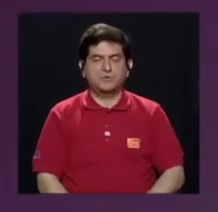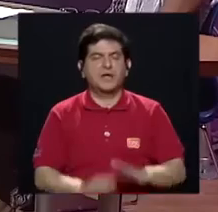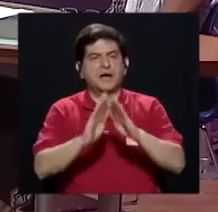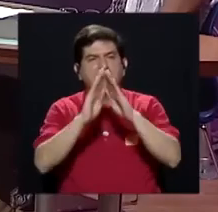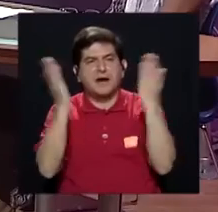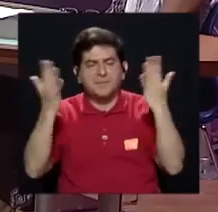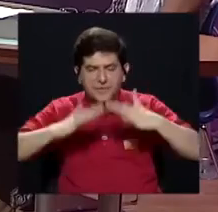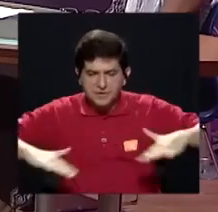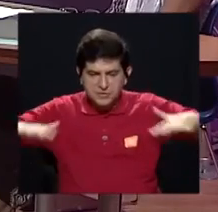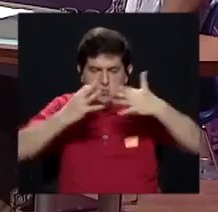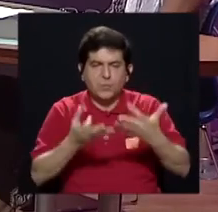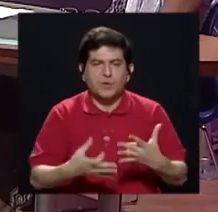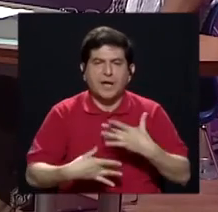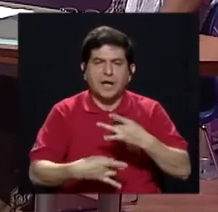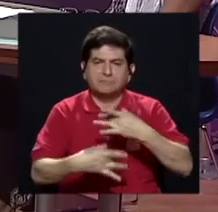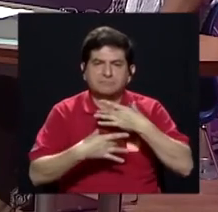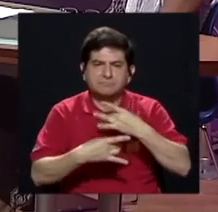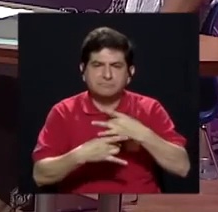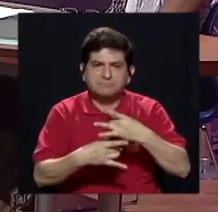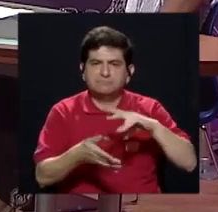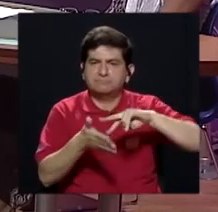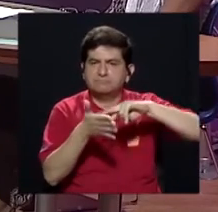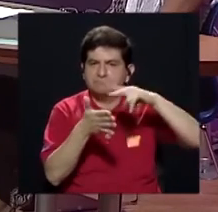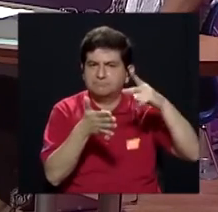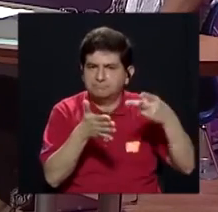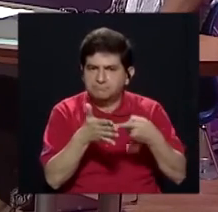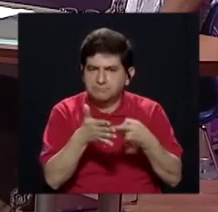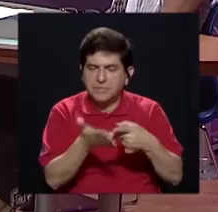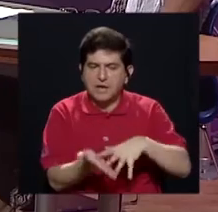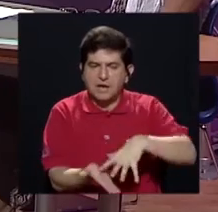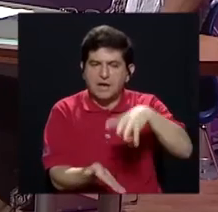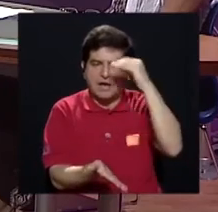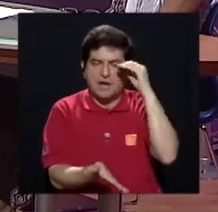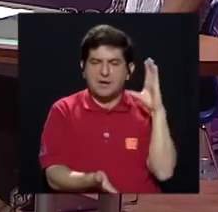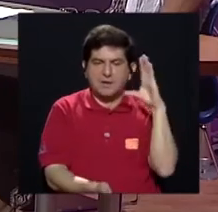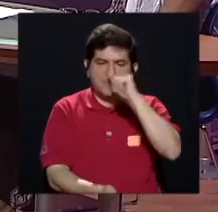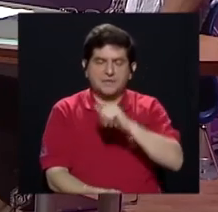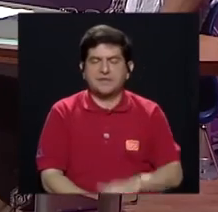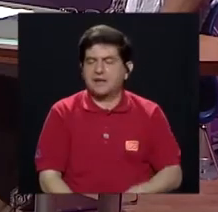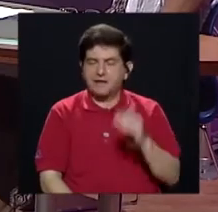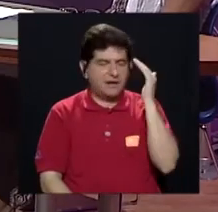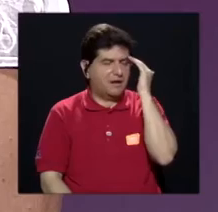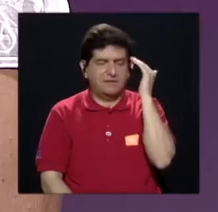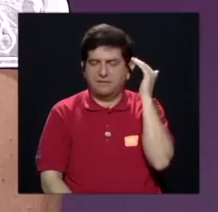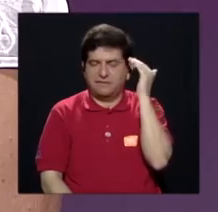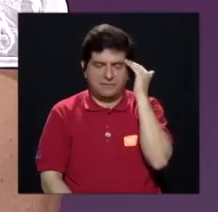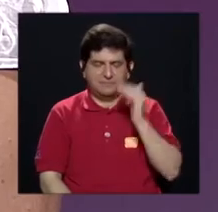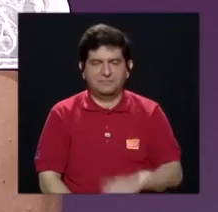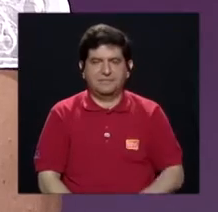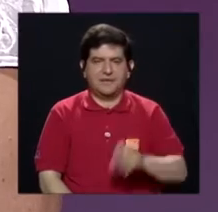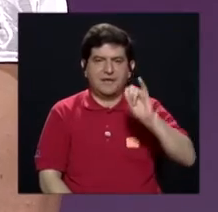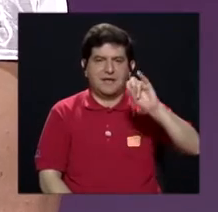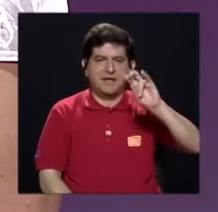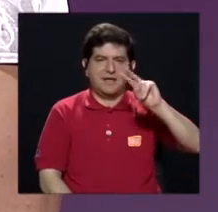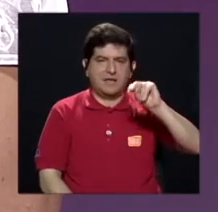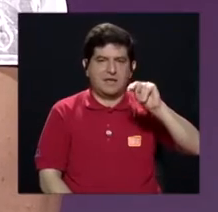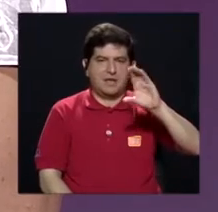abrió un campo interesante en el sentido de aprender a reconocer el inconsciente.